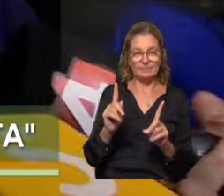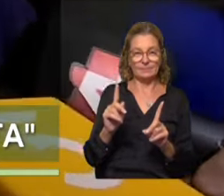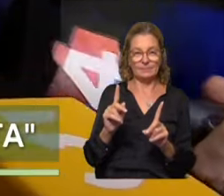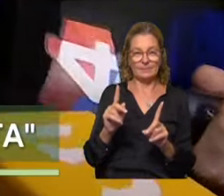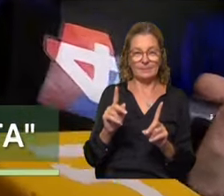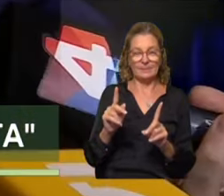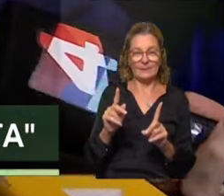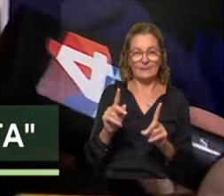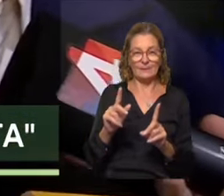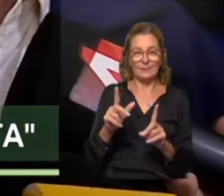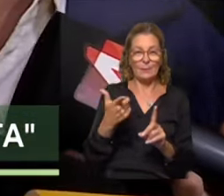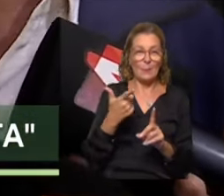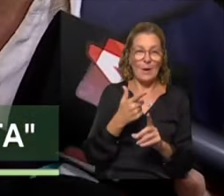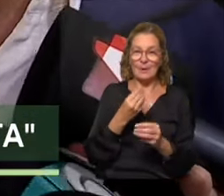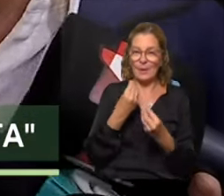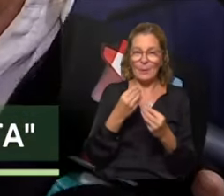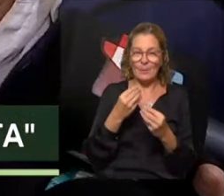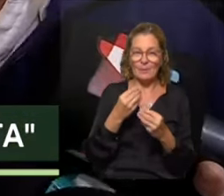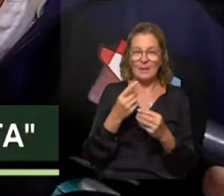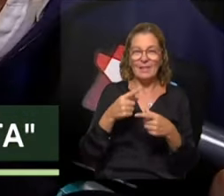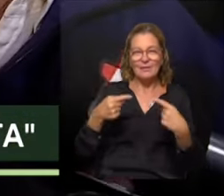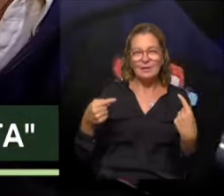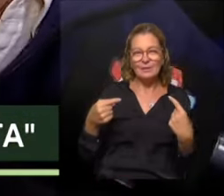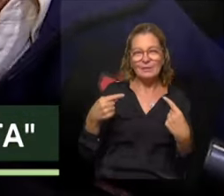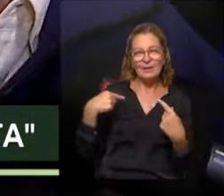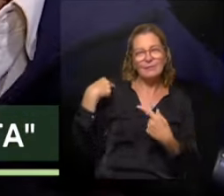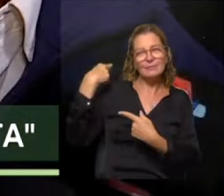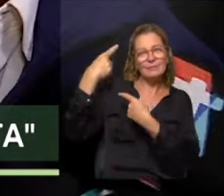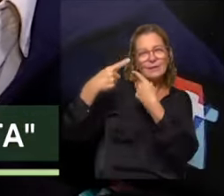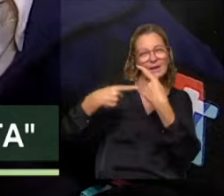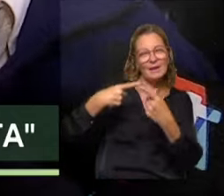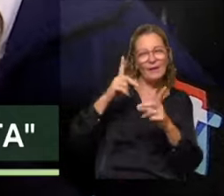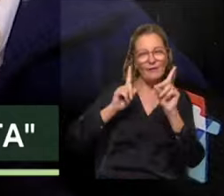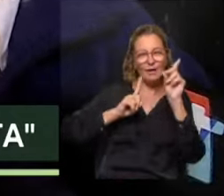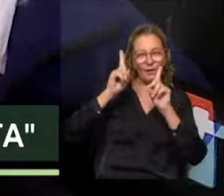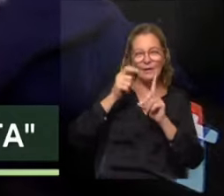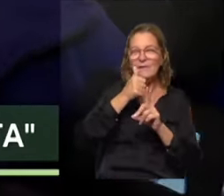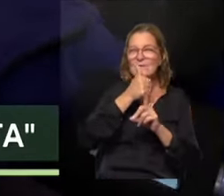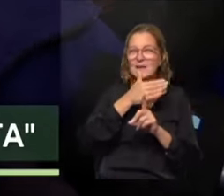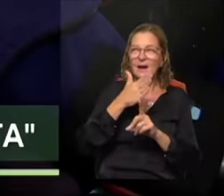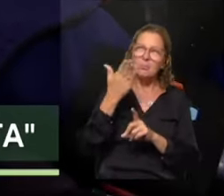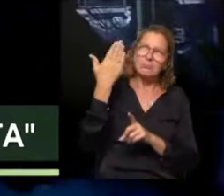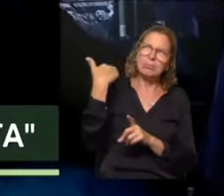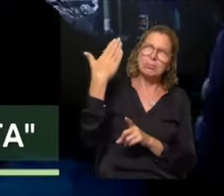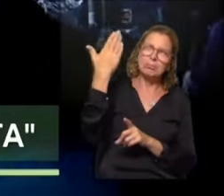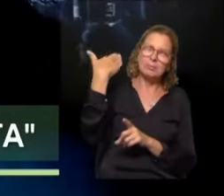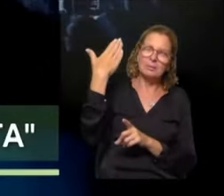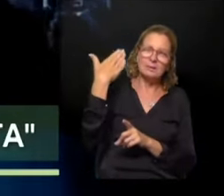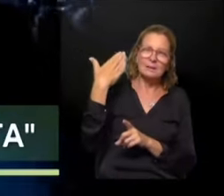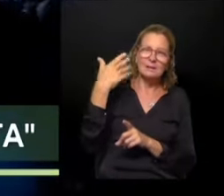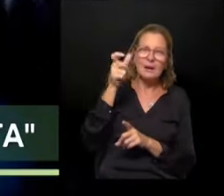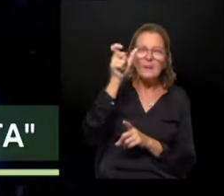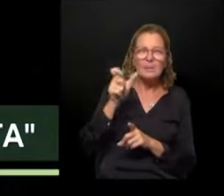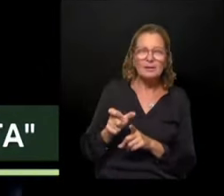No tenía arreglo, porque hay cosas que venían de la facultad, viejas como el agujero del mate, porque los seres humanos